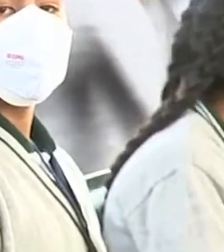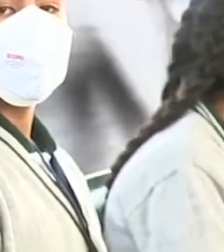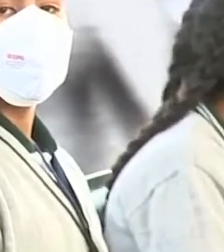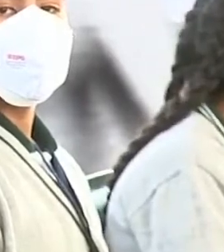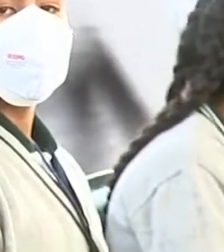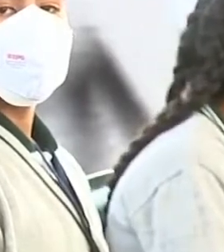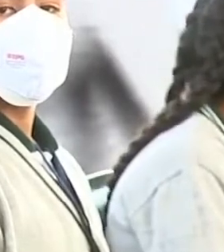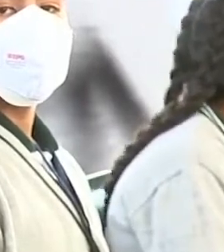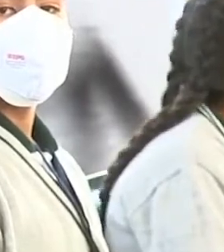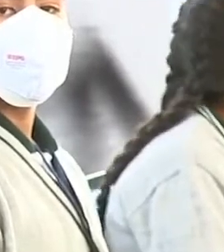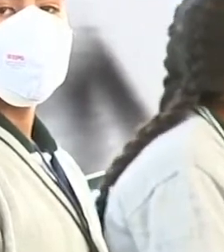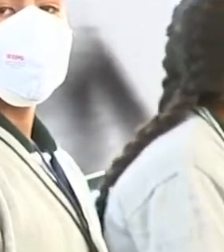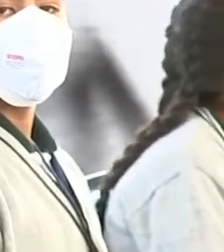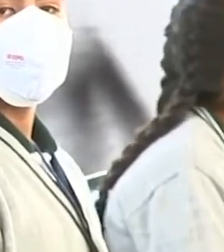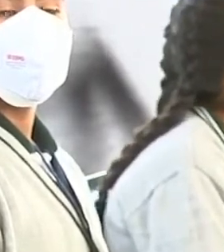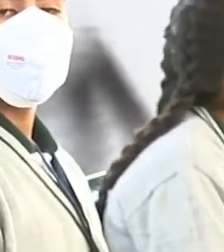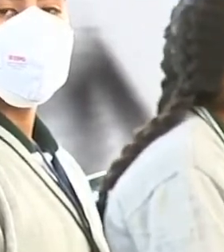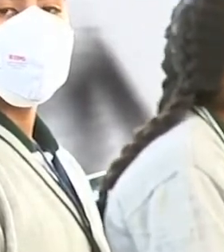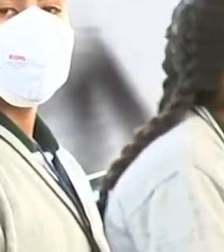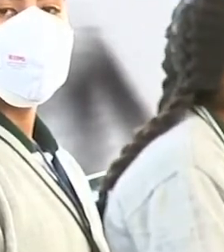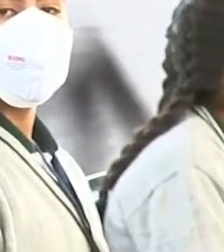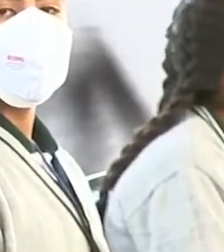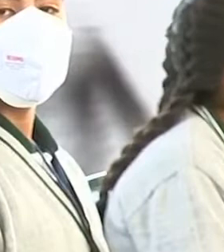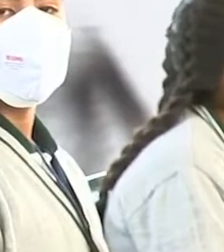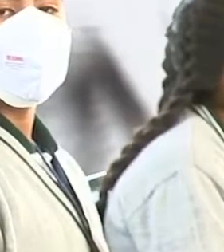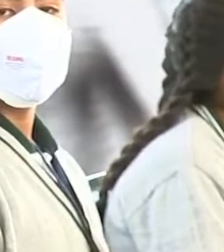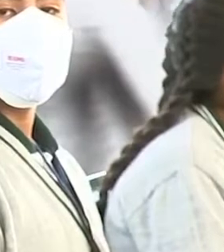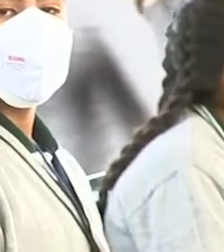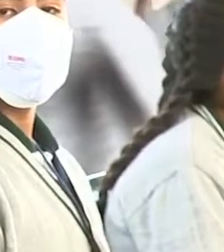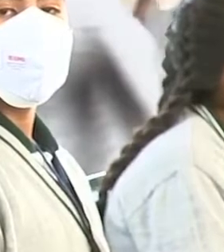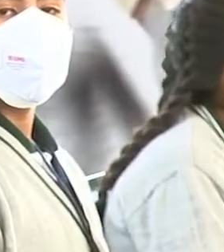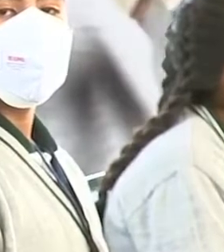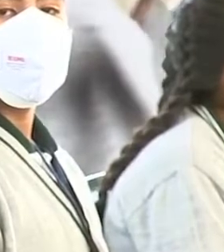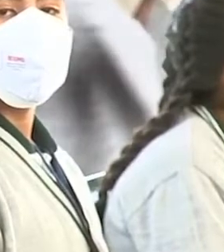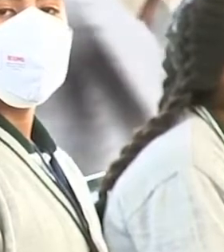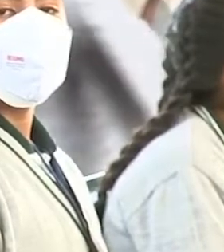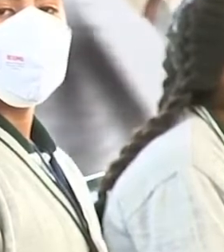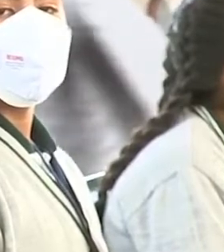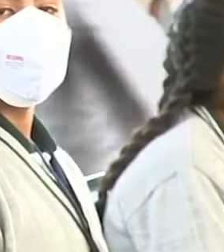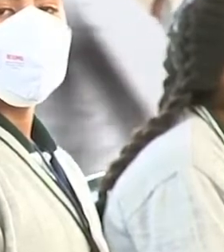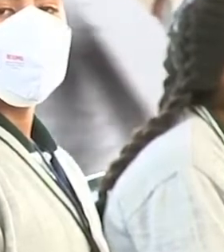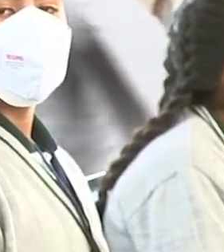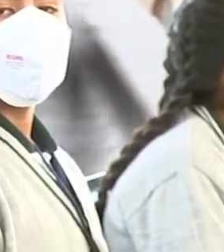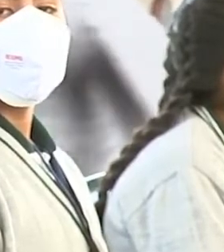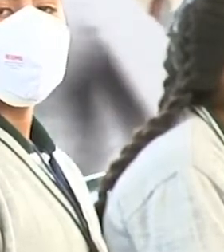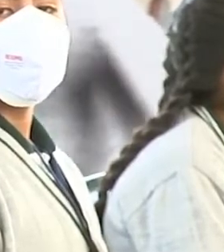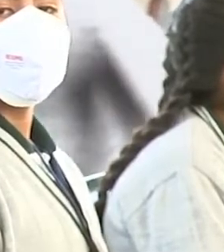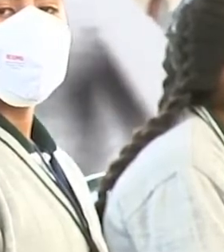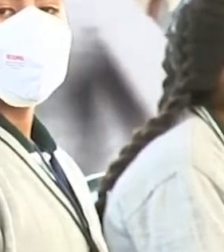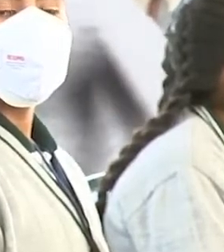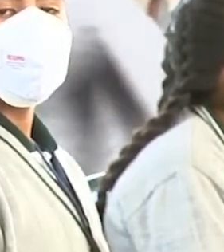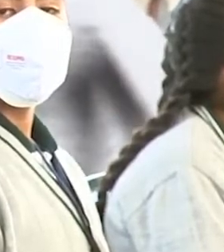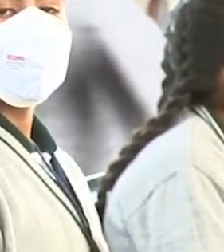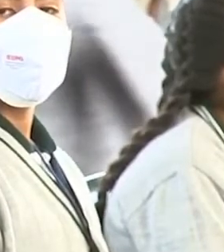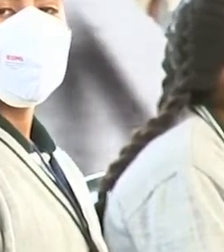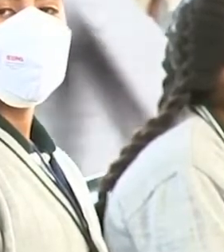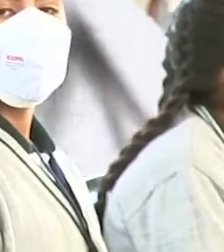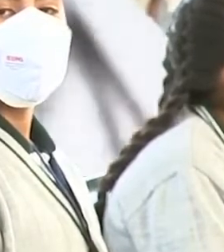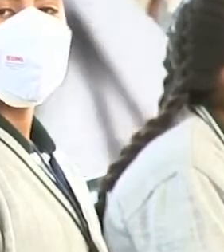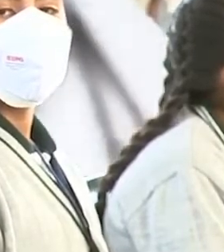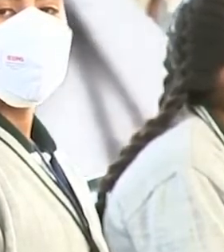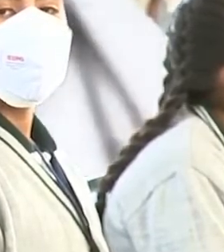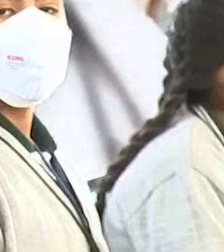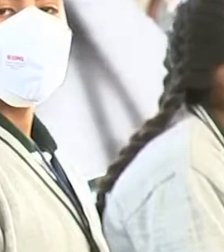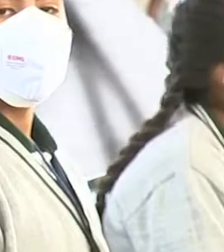jadngafstugoyen, jamas dut knon nagmin. Jamas mi jach nakaj. Iskuyu ko